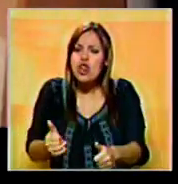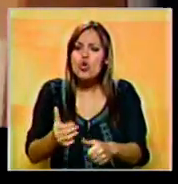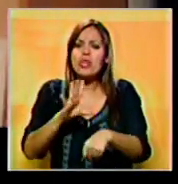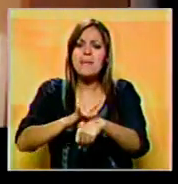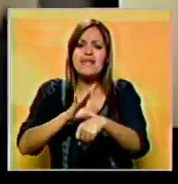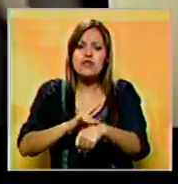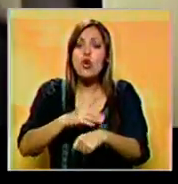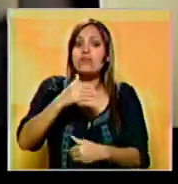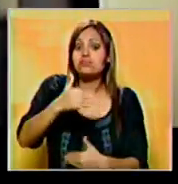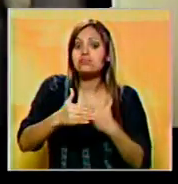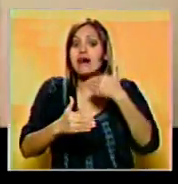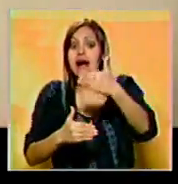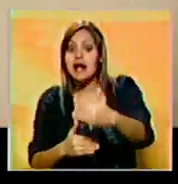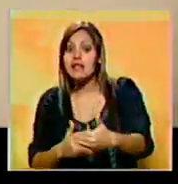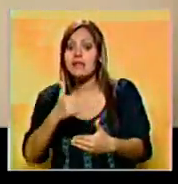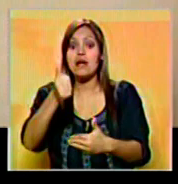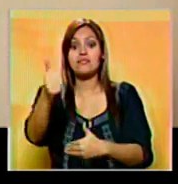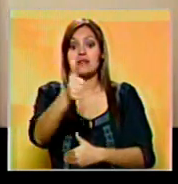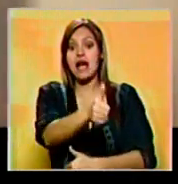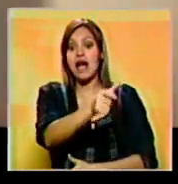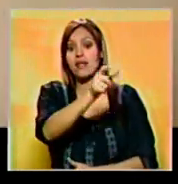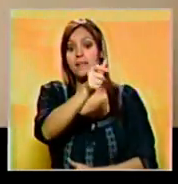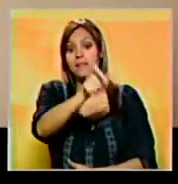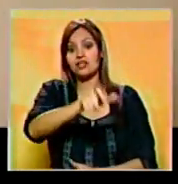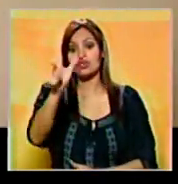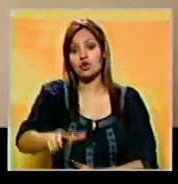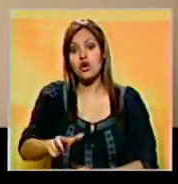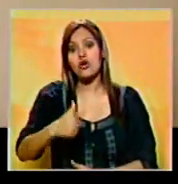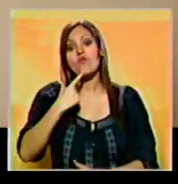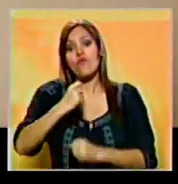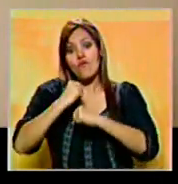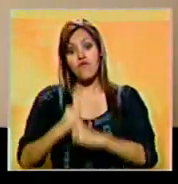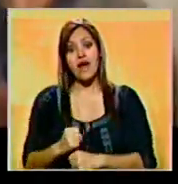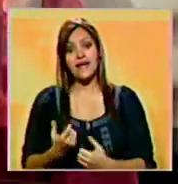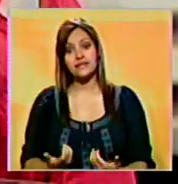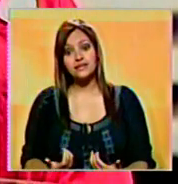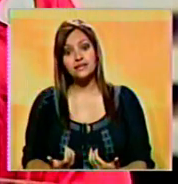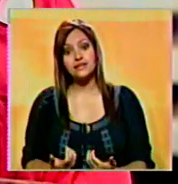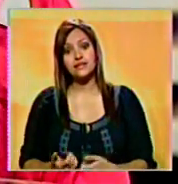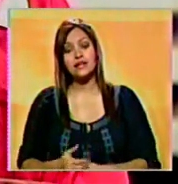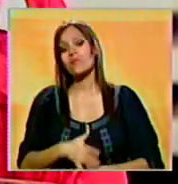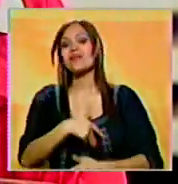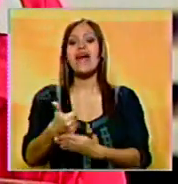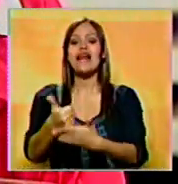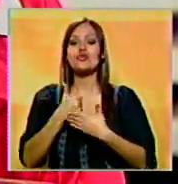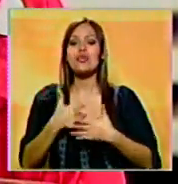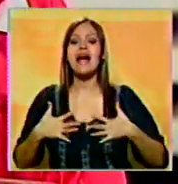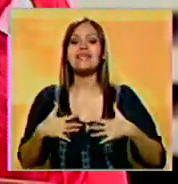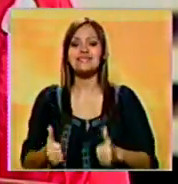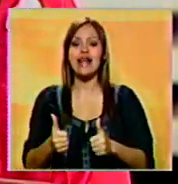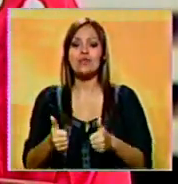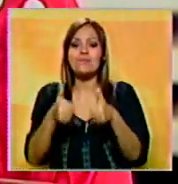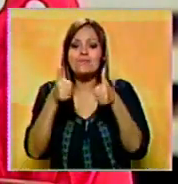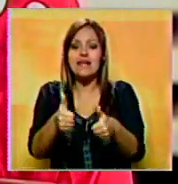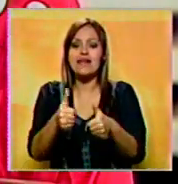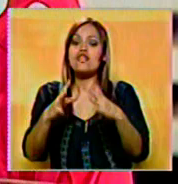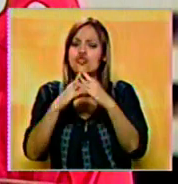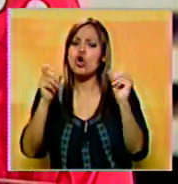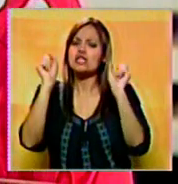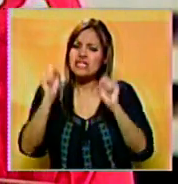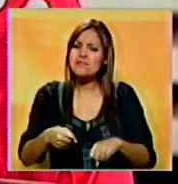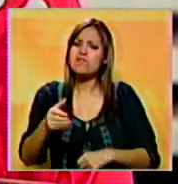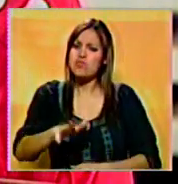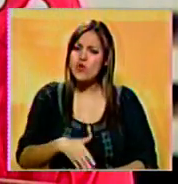la medida de las posibilidades de cada quien, llevar esa fortaleza para que nos ayude a curarnos. Todo eso es